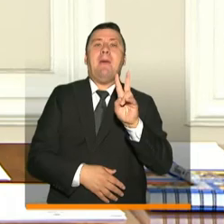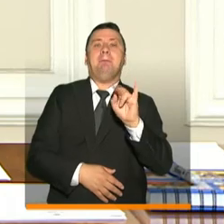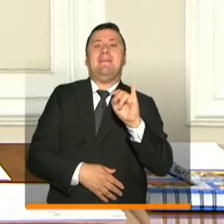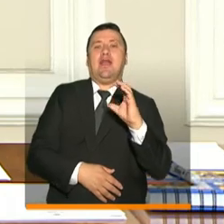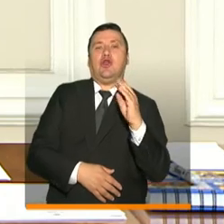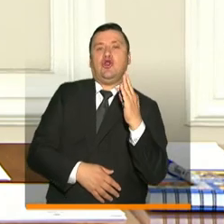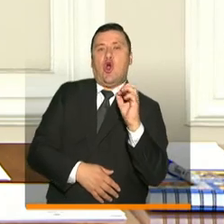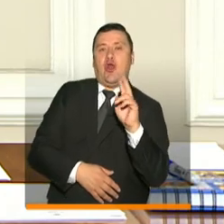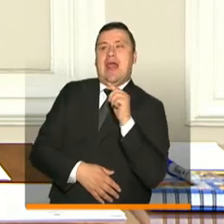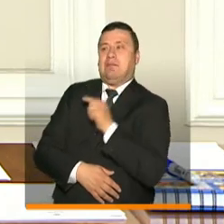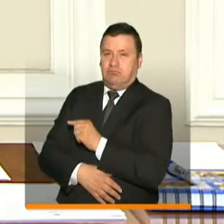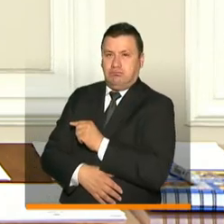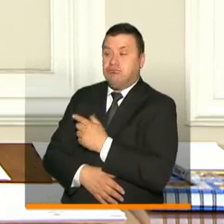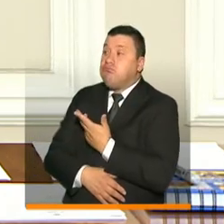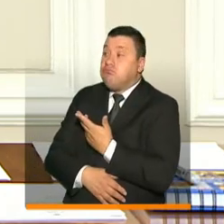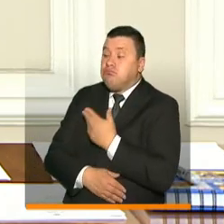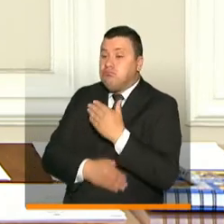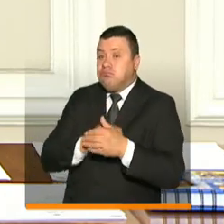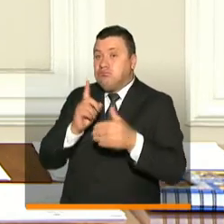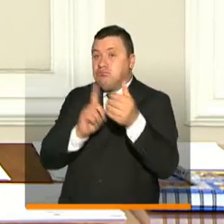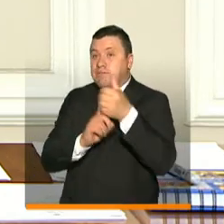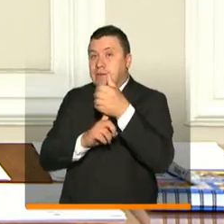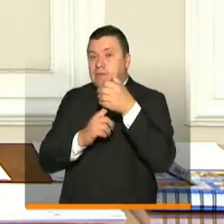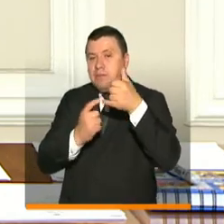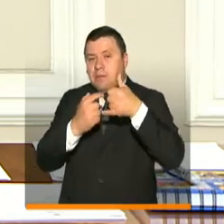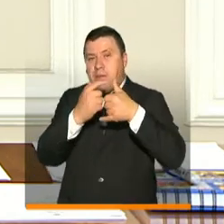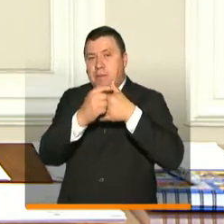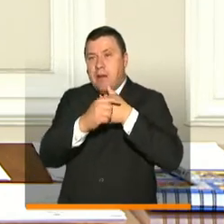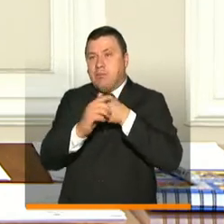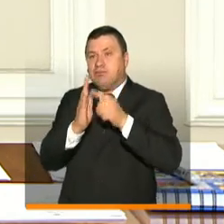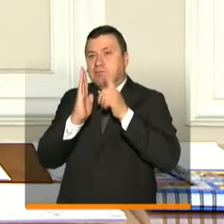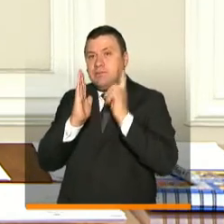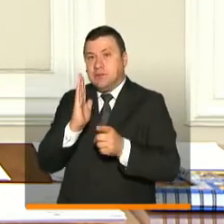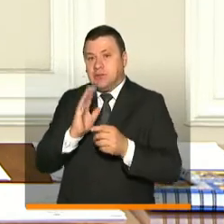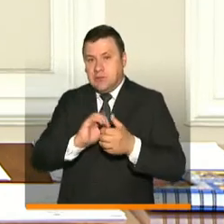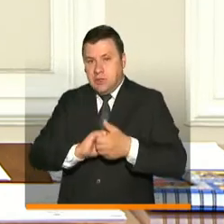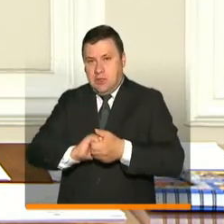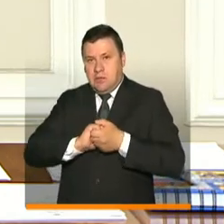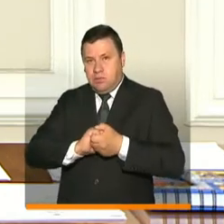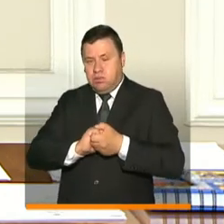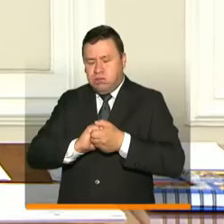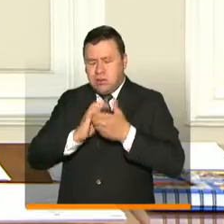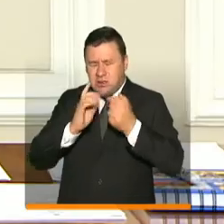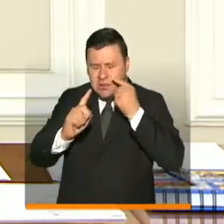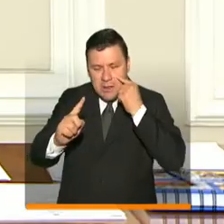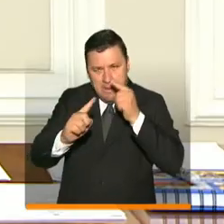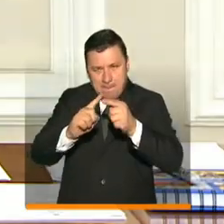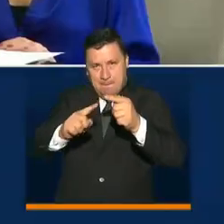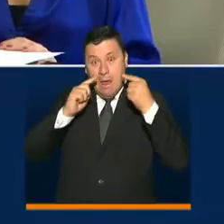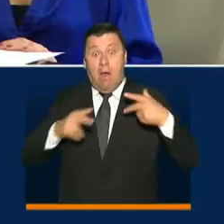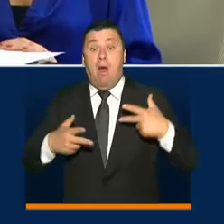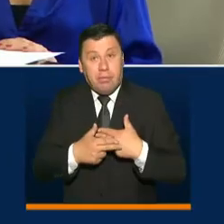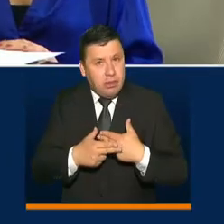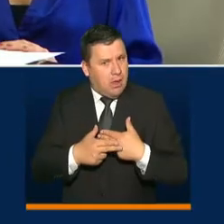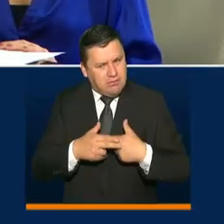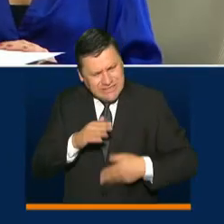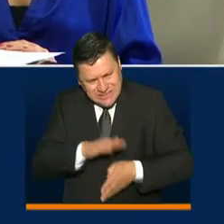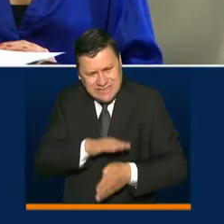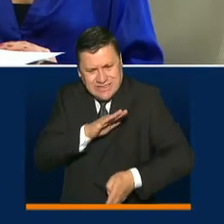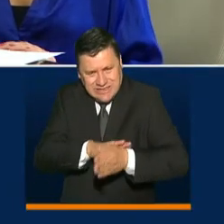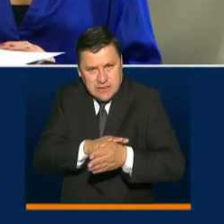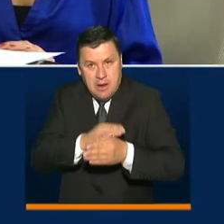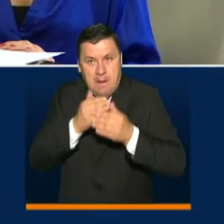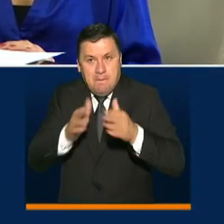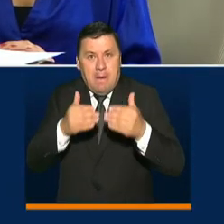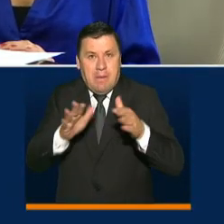de todas estas obras, el alcance que tiene y cómo también esto va de la mano con la meta de darle a Colombia una mayor